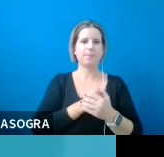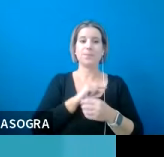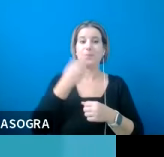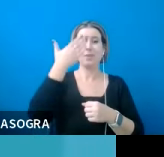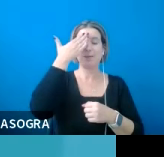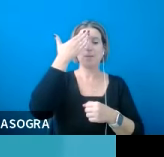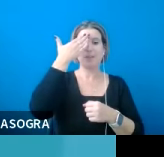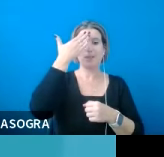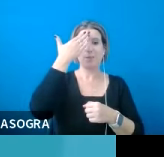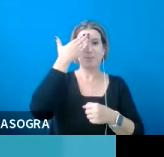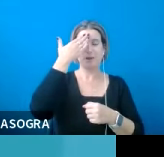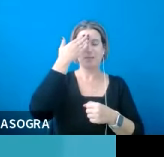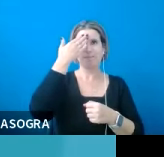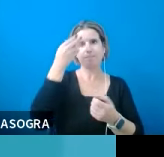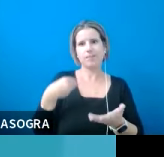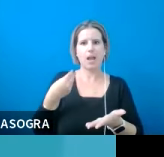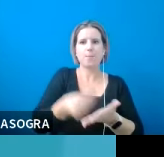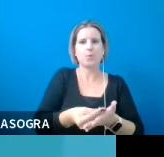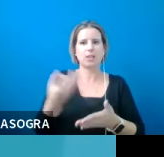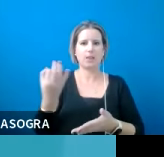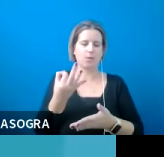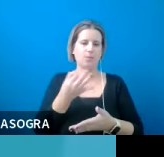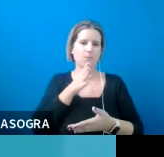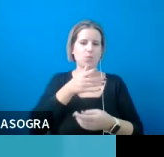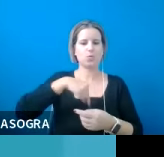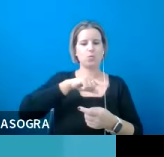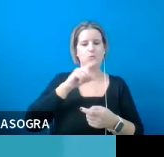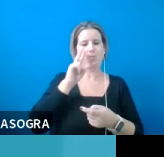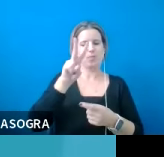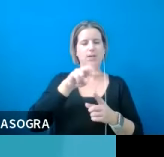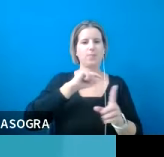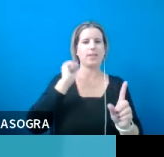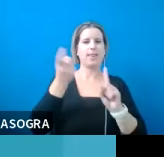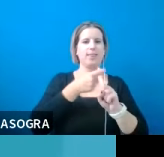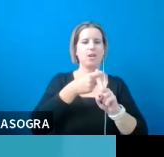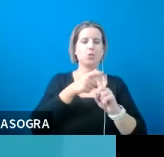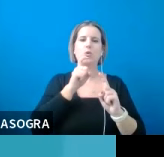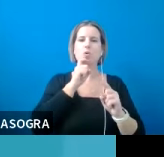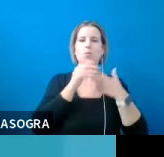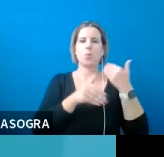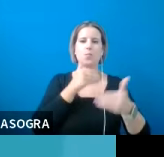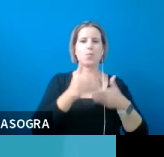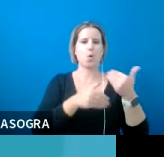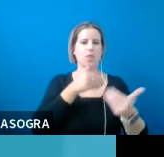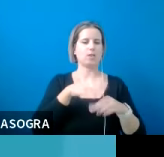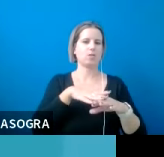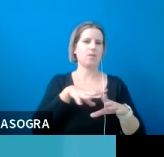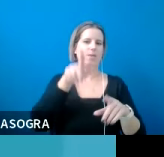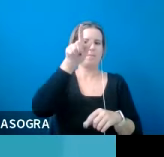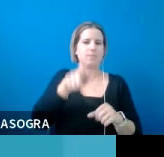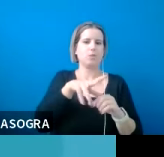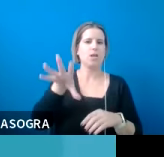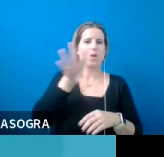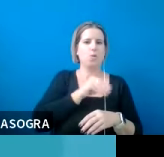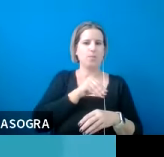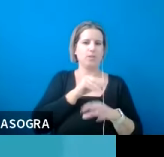contribución es al final entender que el diagnóstico es un proceso de comprensión de la persona un